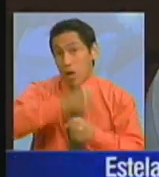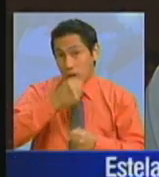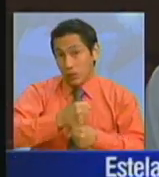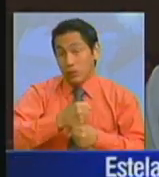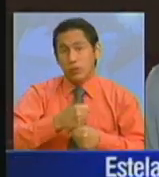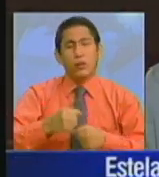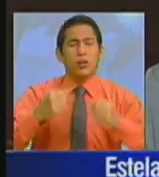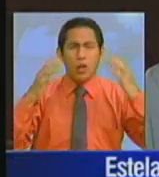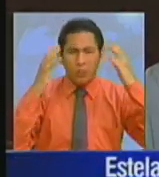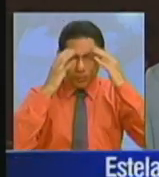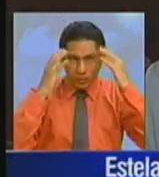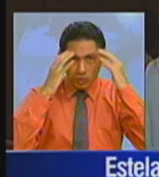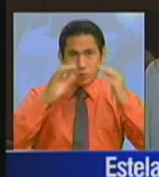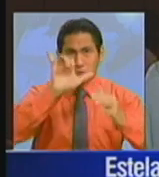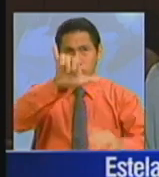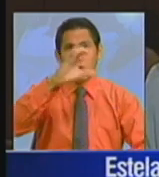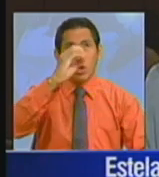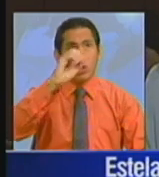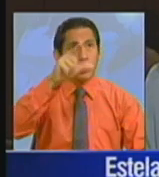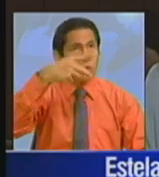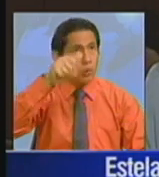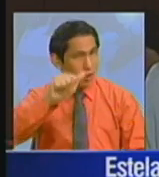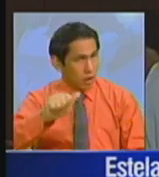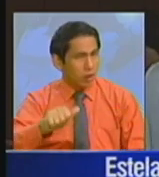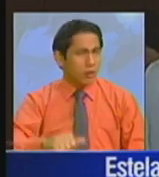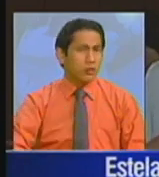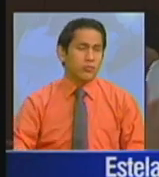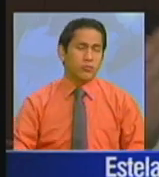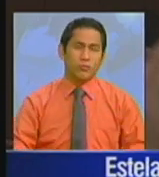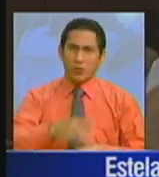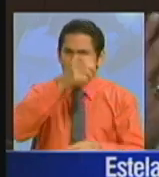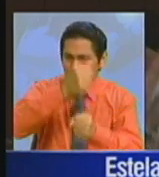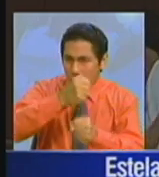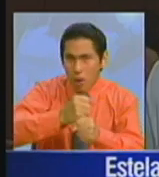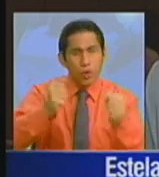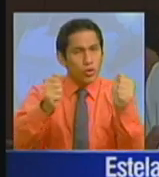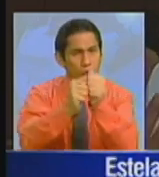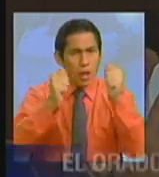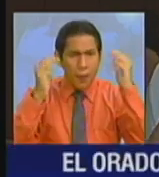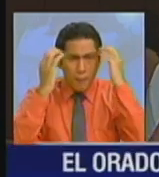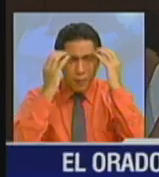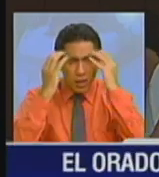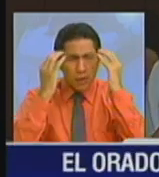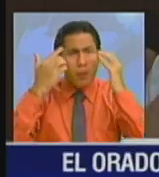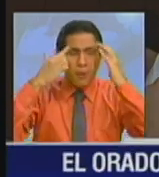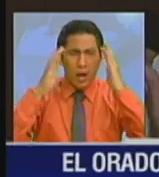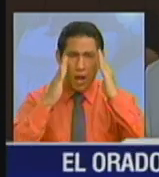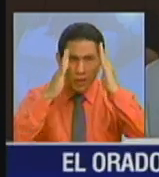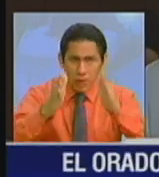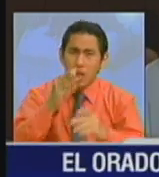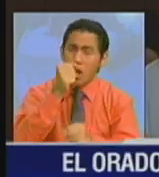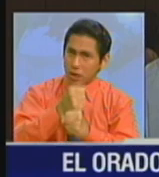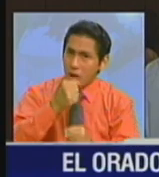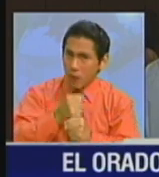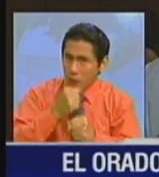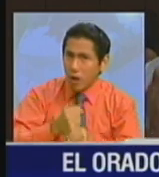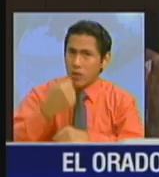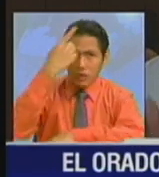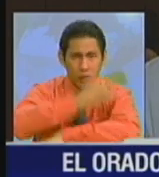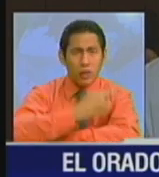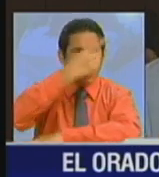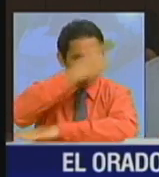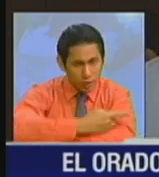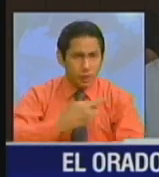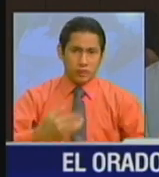la meditación, del yoga, del trabajo con la mente para centrarse, para